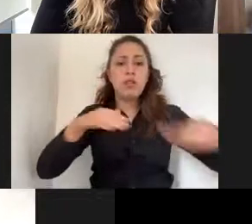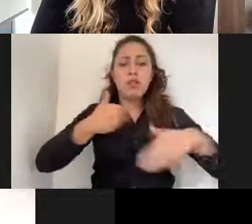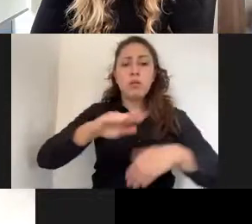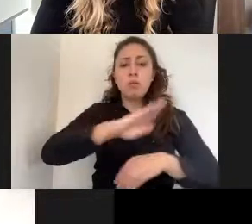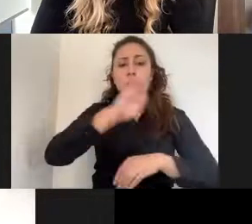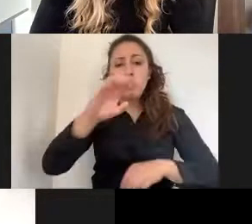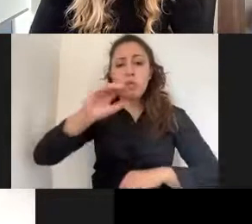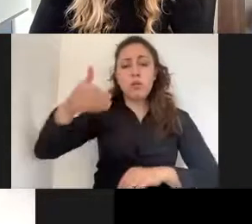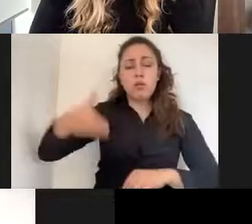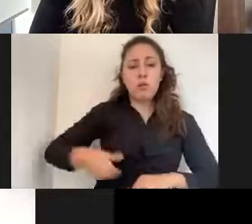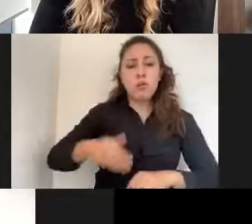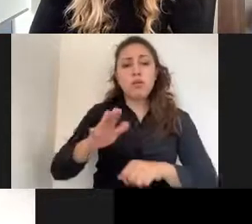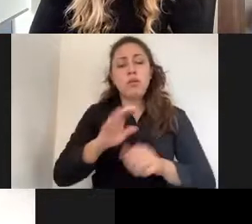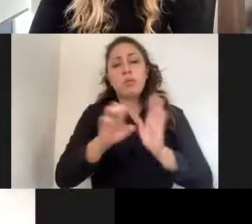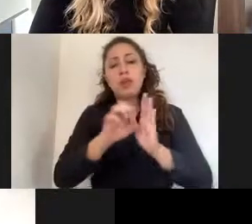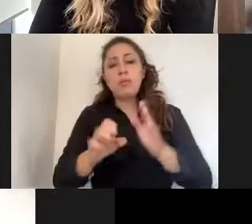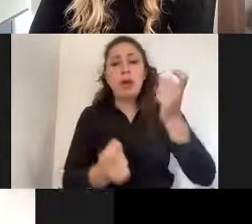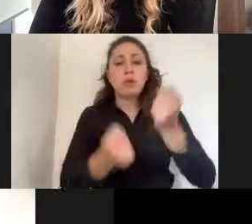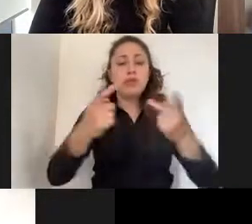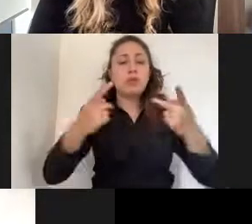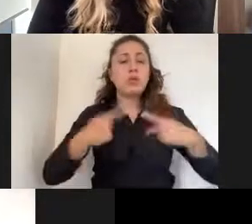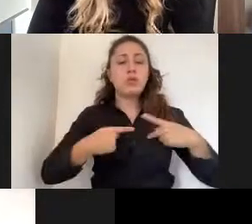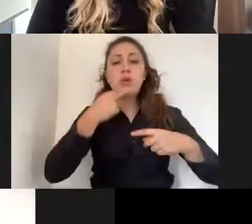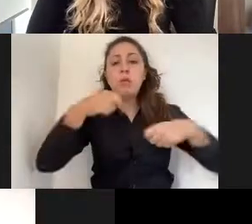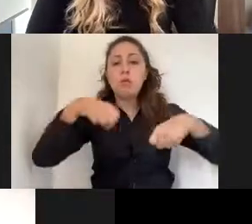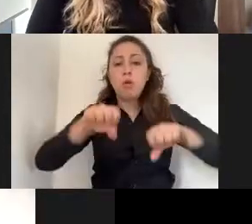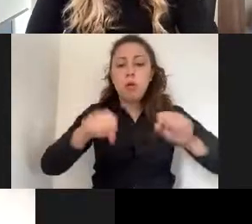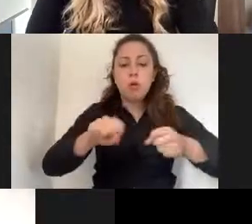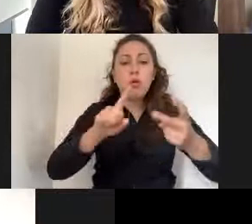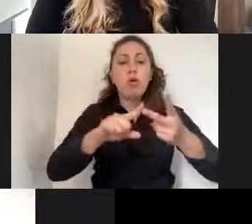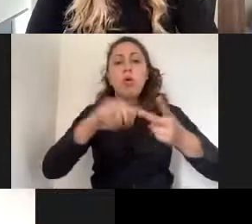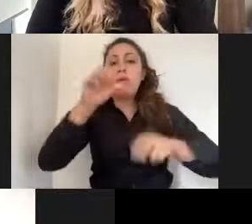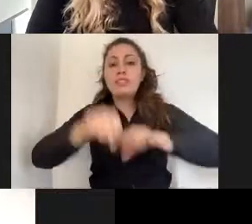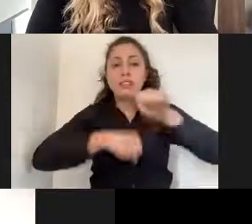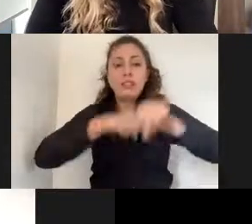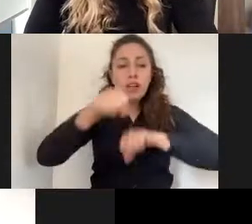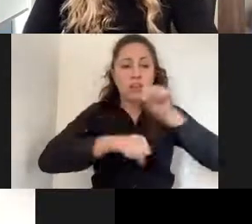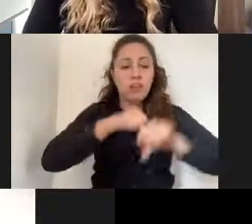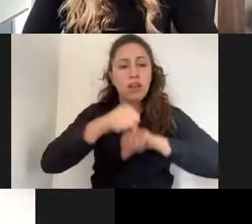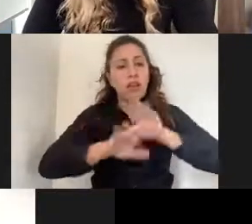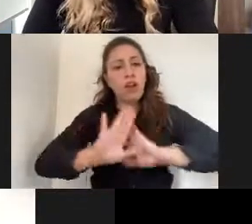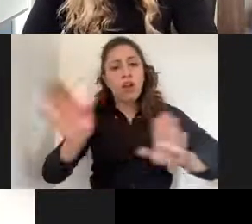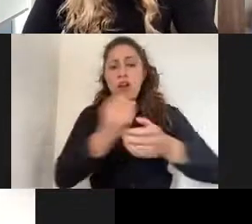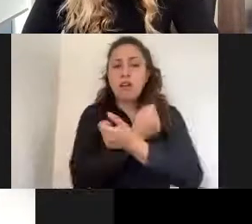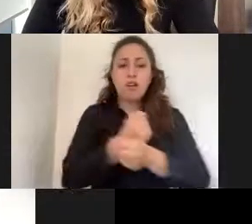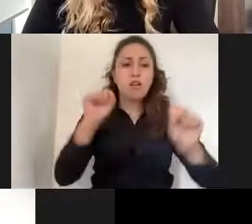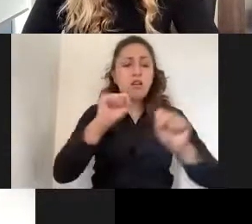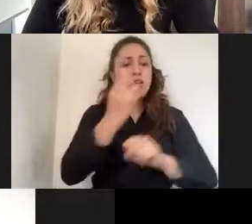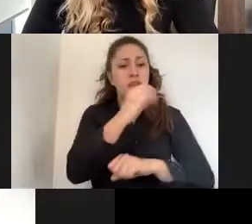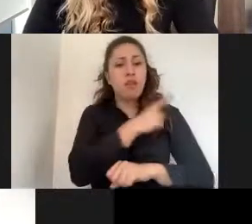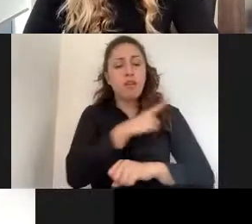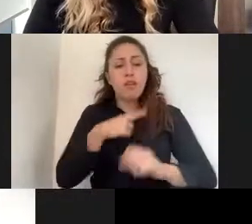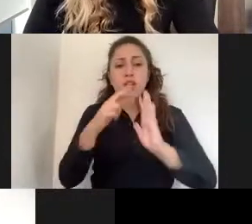algunos medios como las bicicletas, las motocicletas, que han planteado pues, la necesidad que haya una regulación más precisa